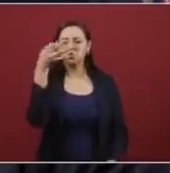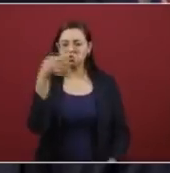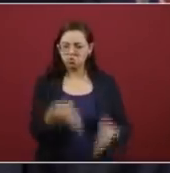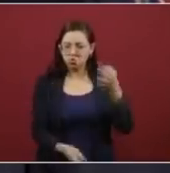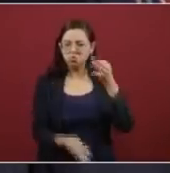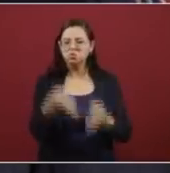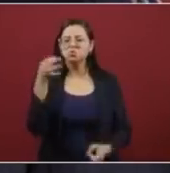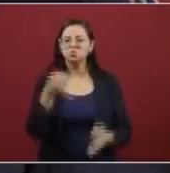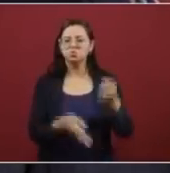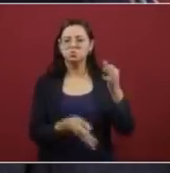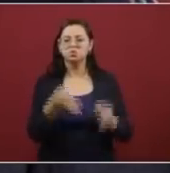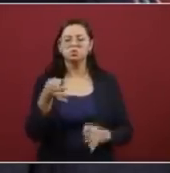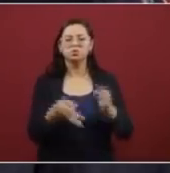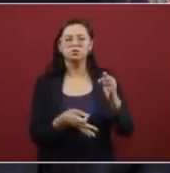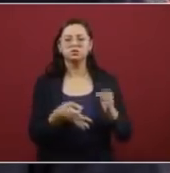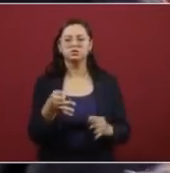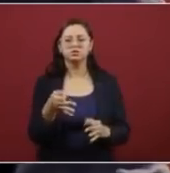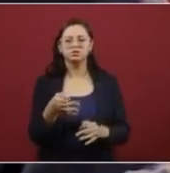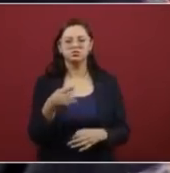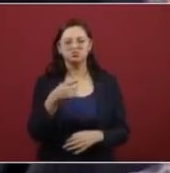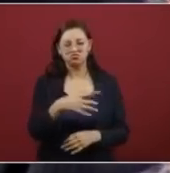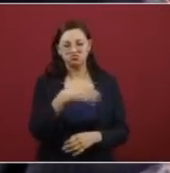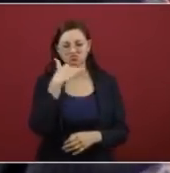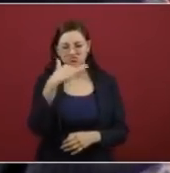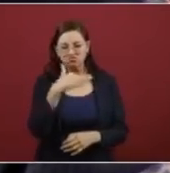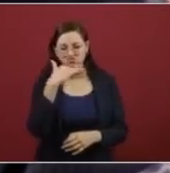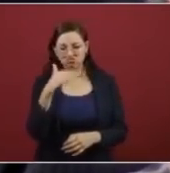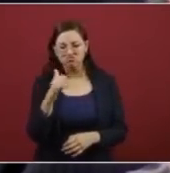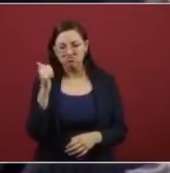por hechos de corrupción.